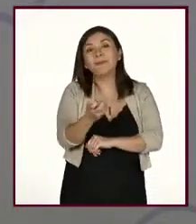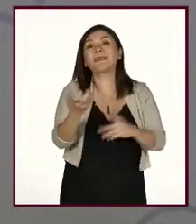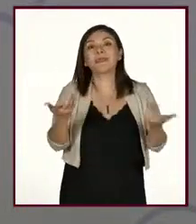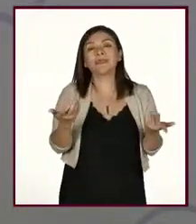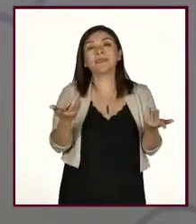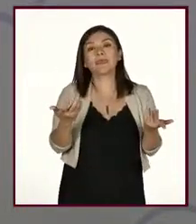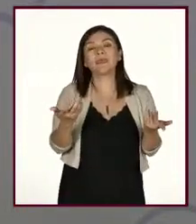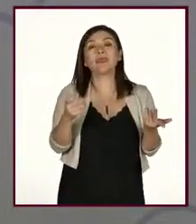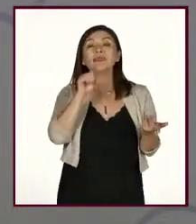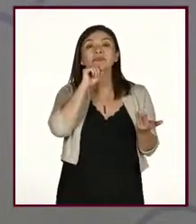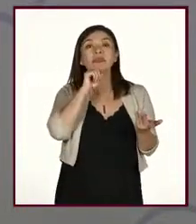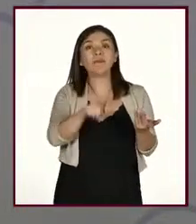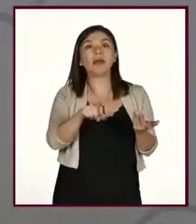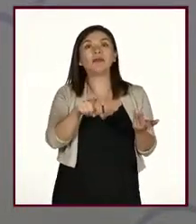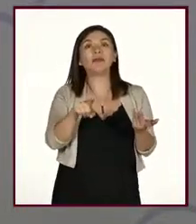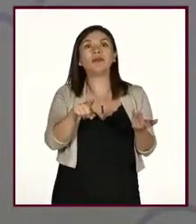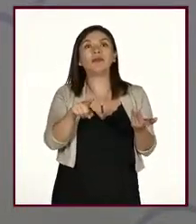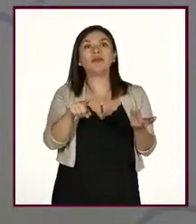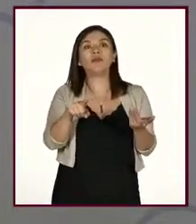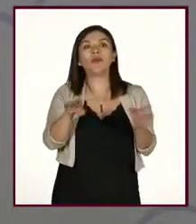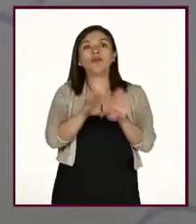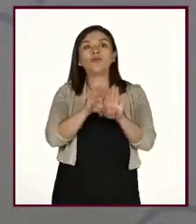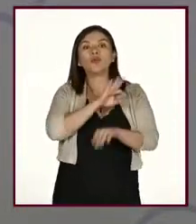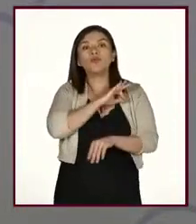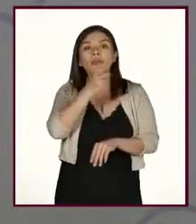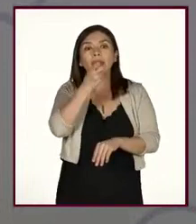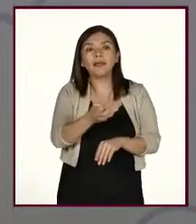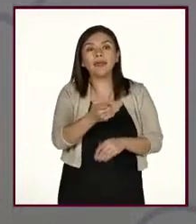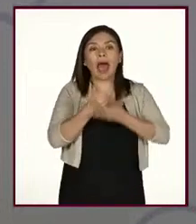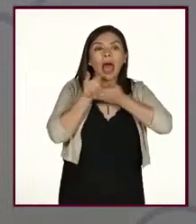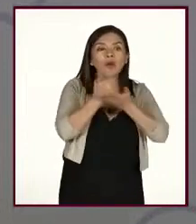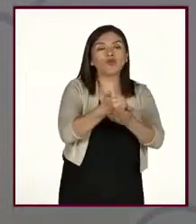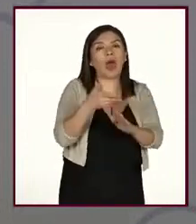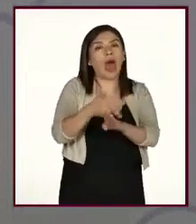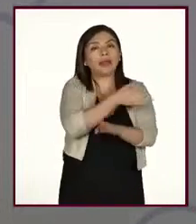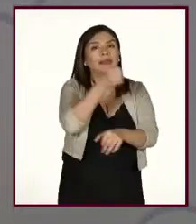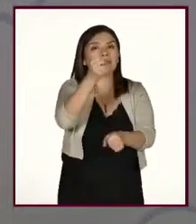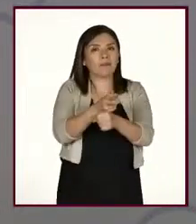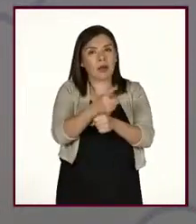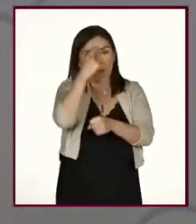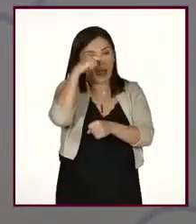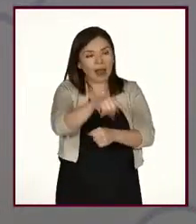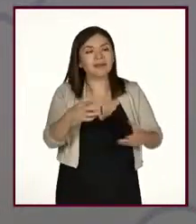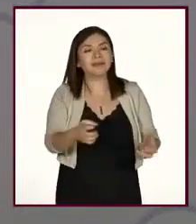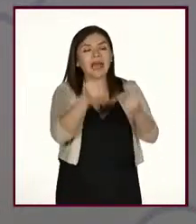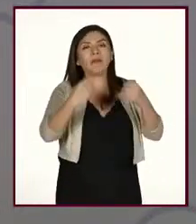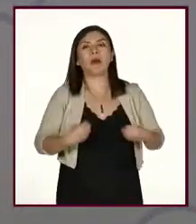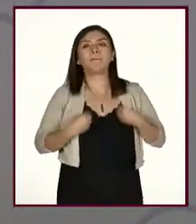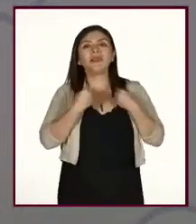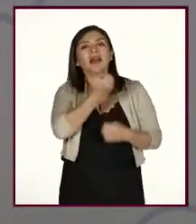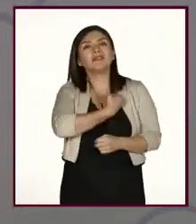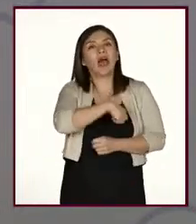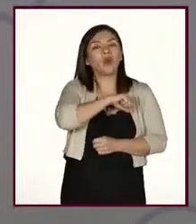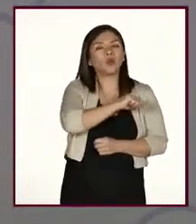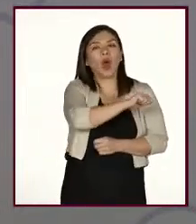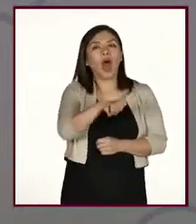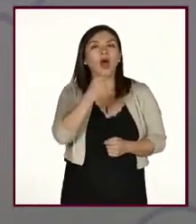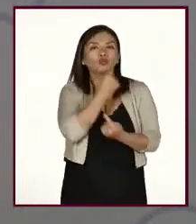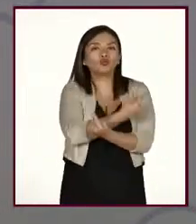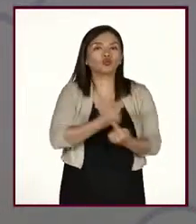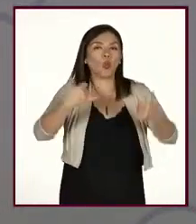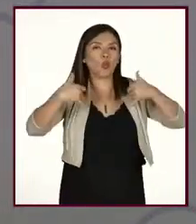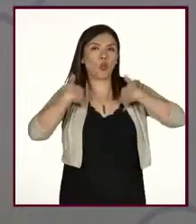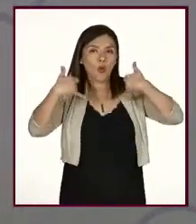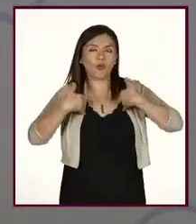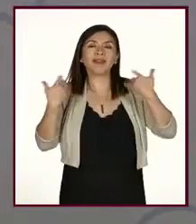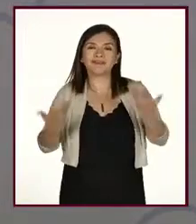pues, poder que esto nos lleve a intervenciones tempranas, ¿no? Que repercutan en la salud emocional de nuestros niños,